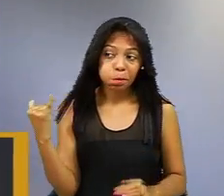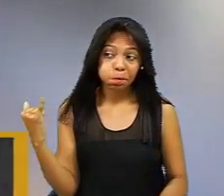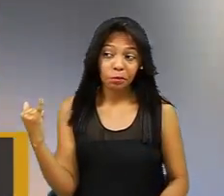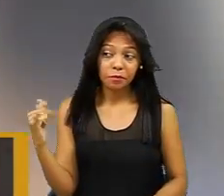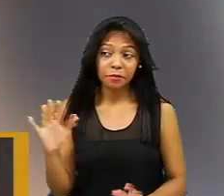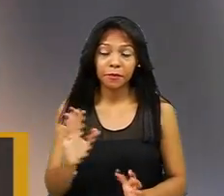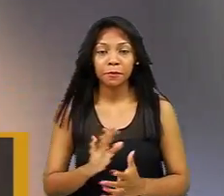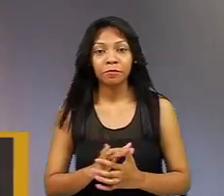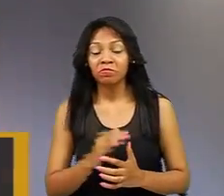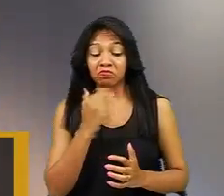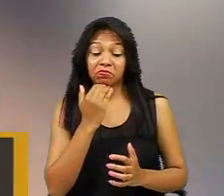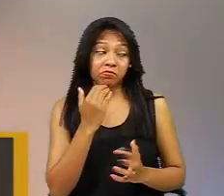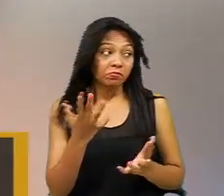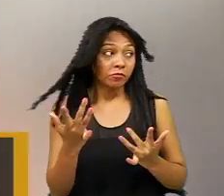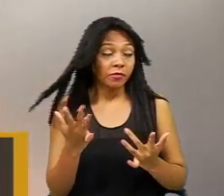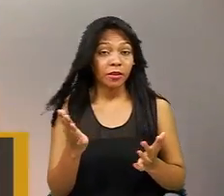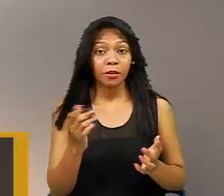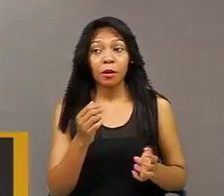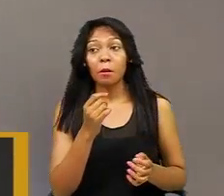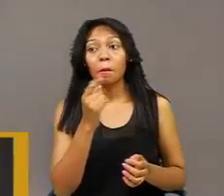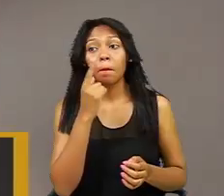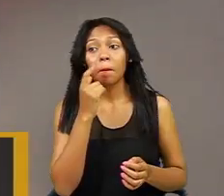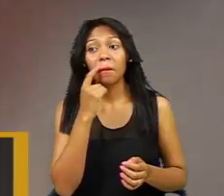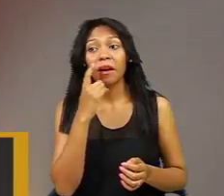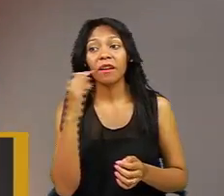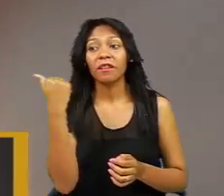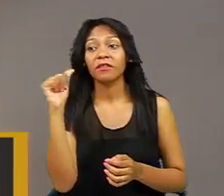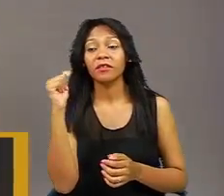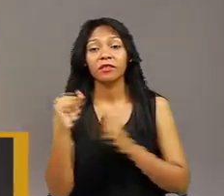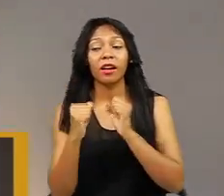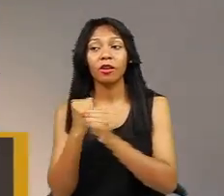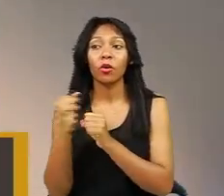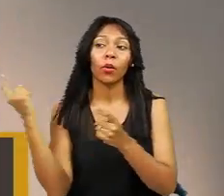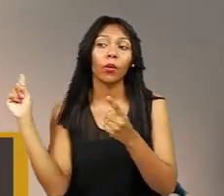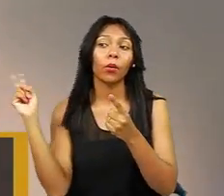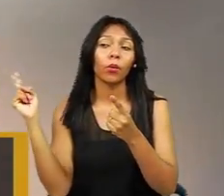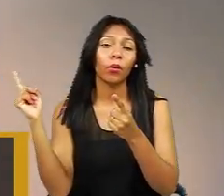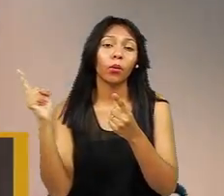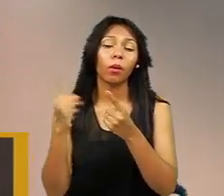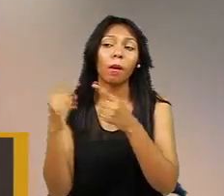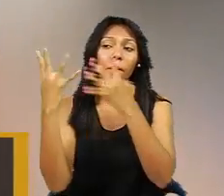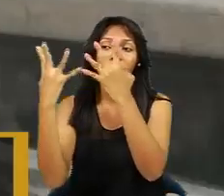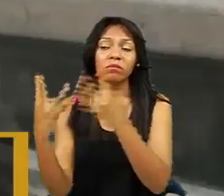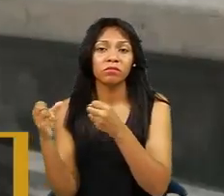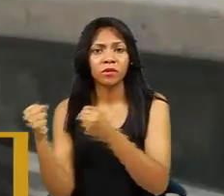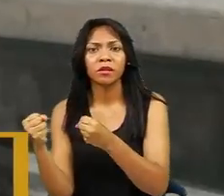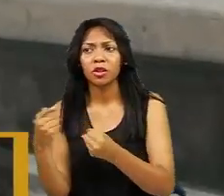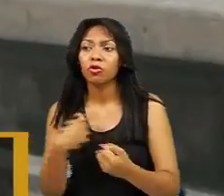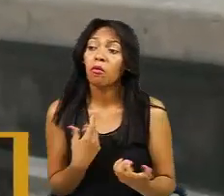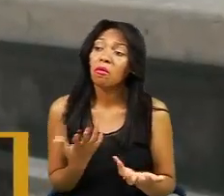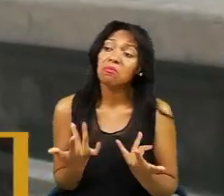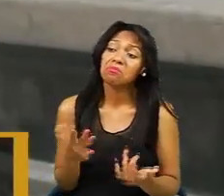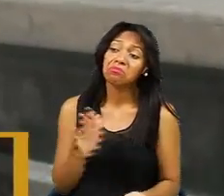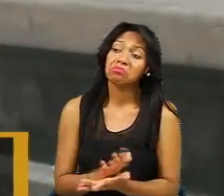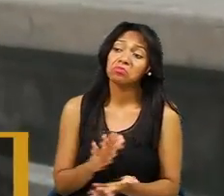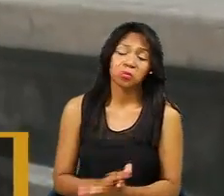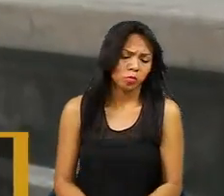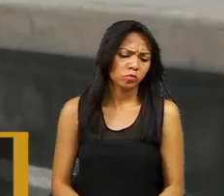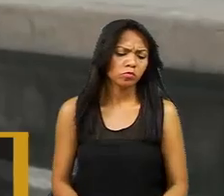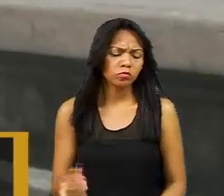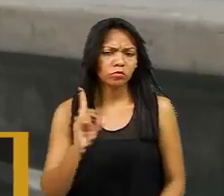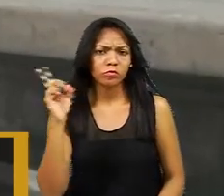Vamos a ver qué sucede. Mi papá lleva 10 años preso y yo no voy a esperar más. ¿Sí? La joven dijo a Enlace Noticias que el